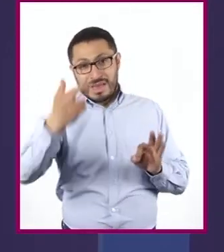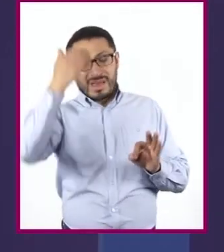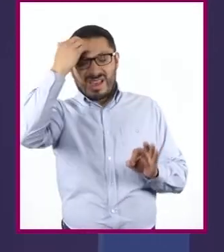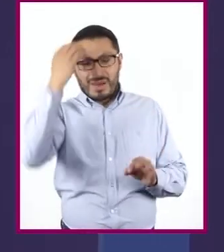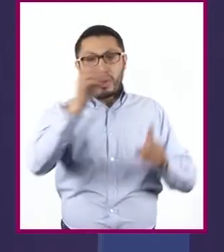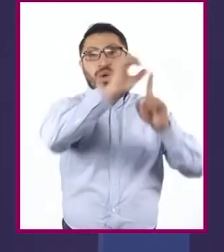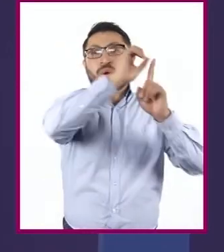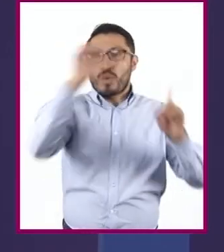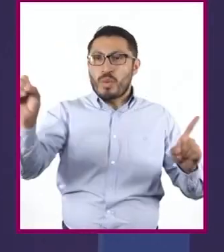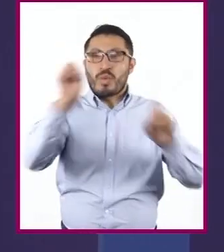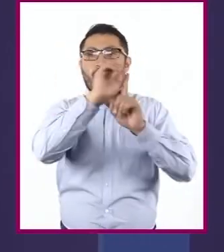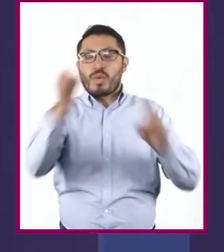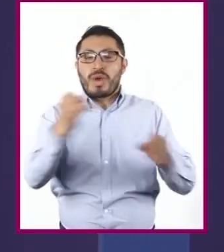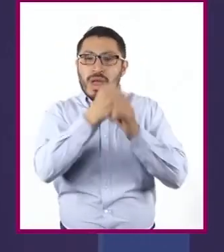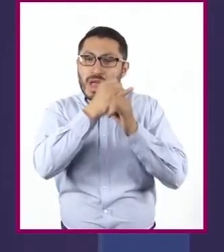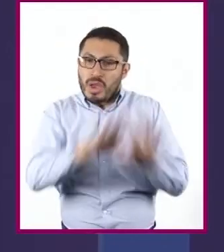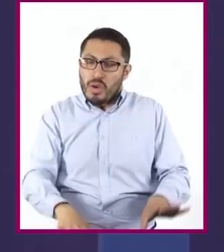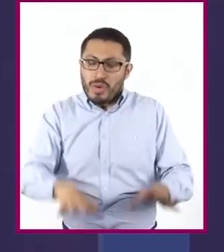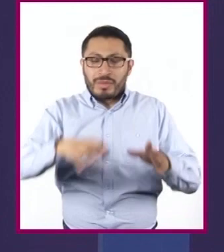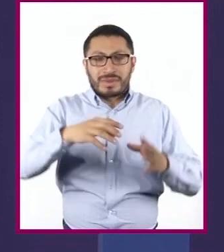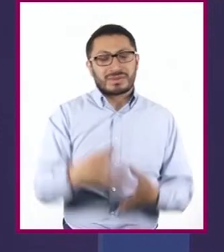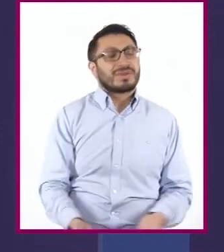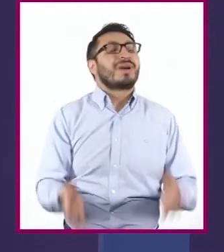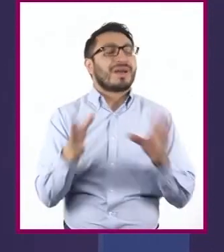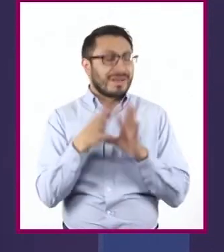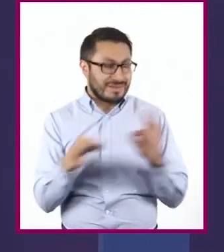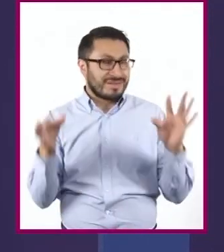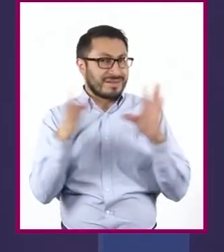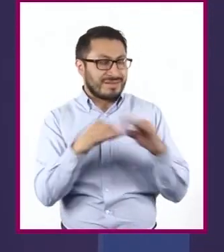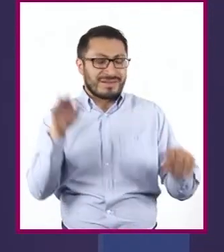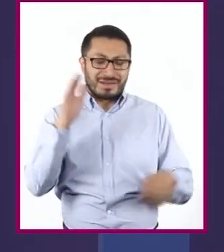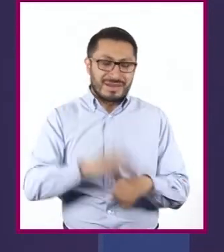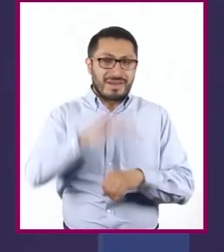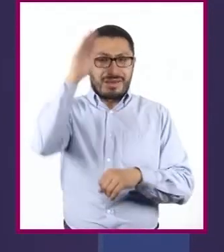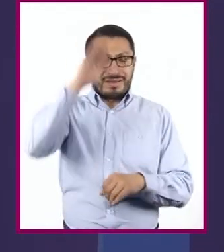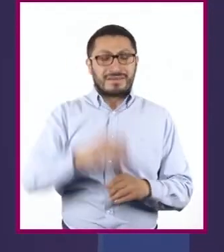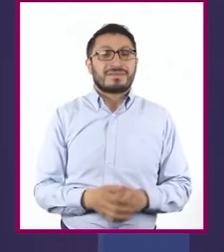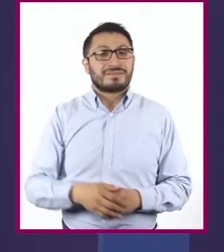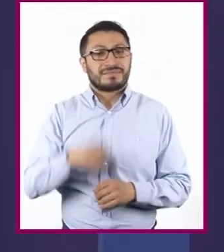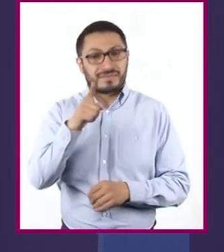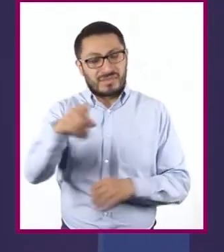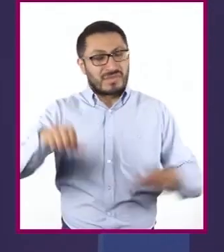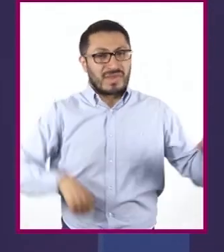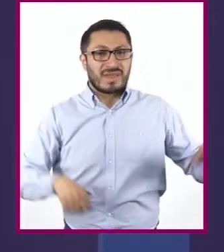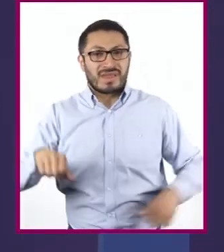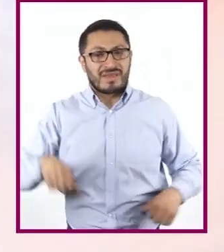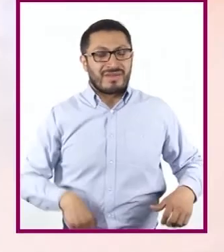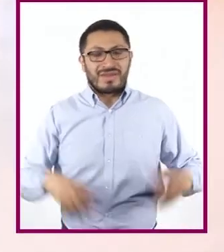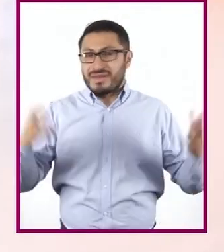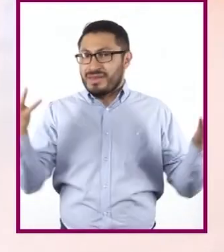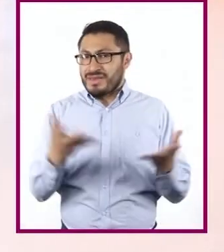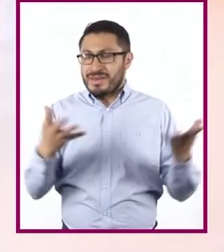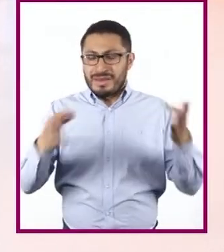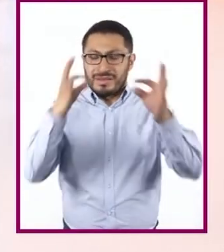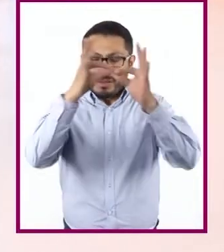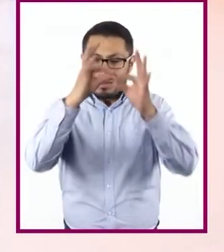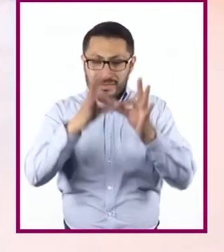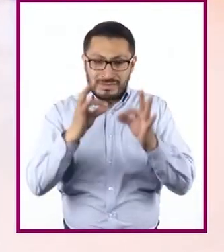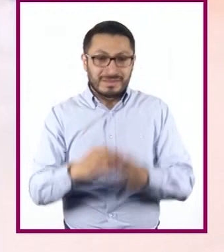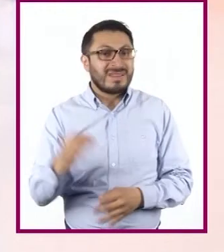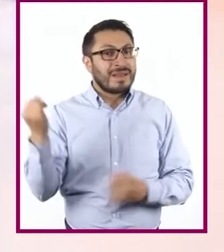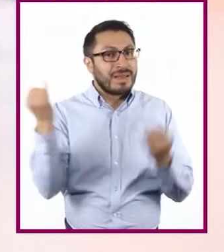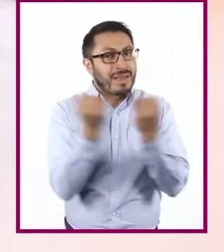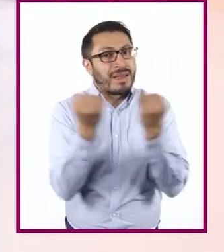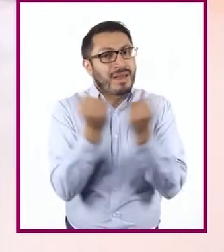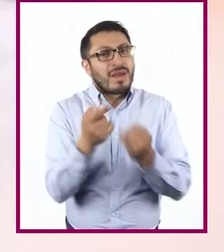que amplían la información principal y realicen las actividades que propongan. También pueden apoyarse en